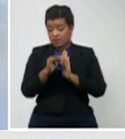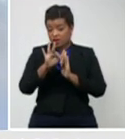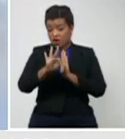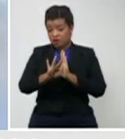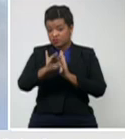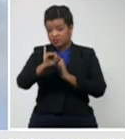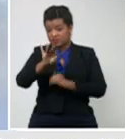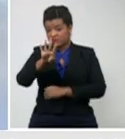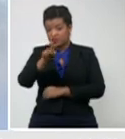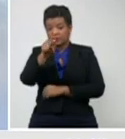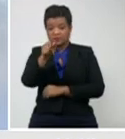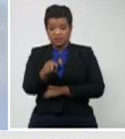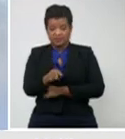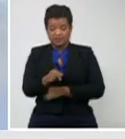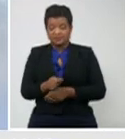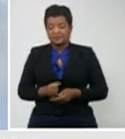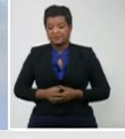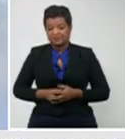4.864, que es el